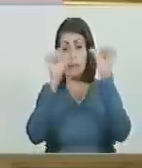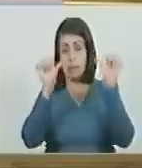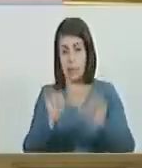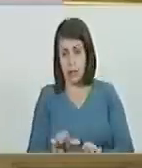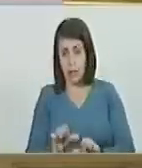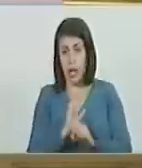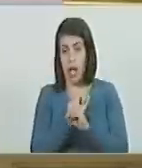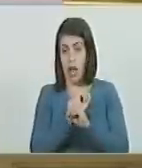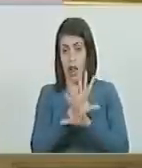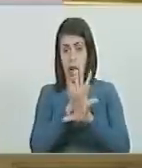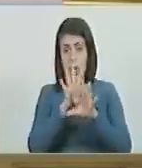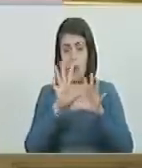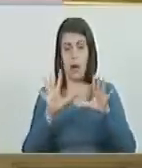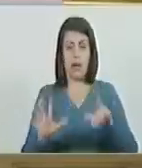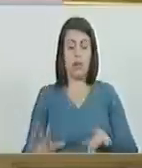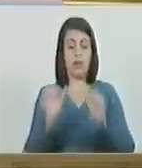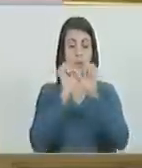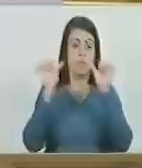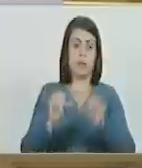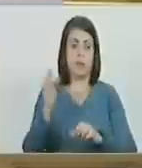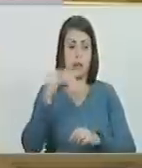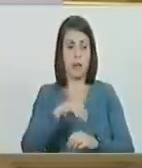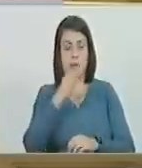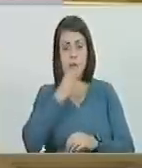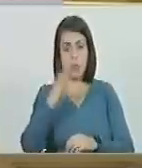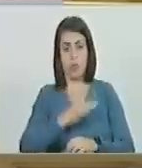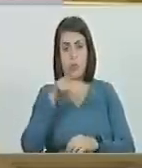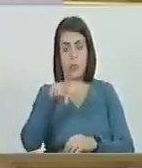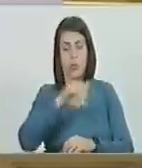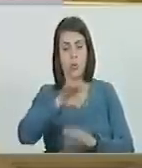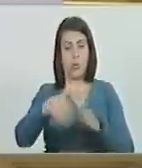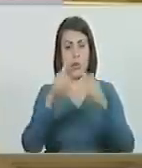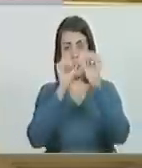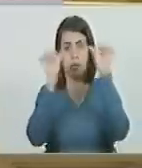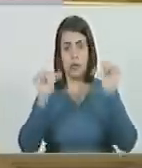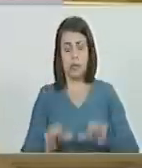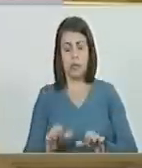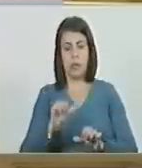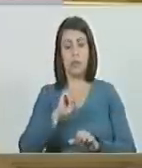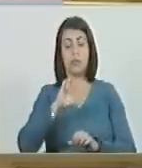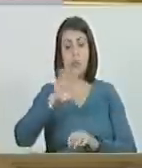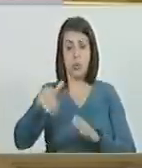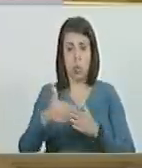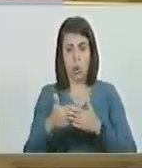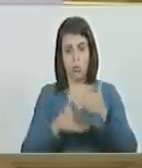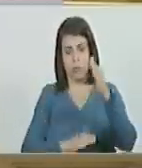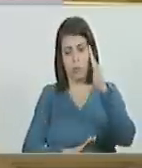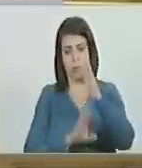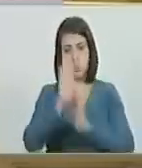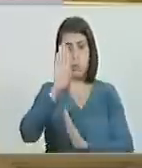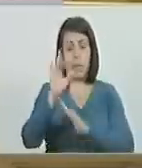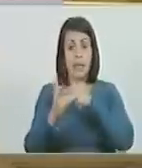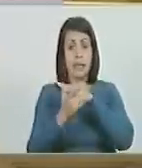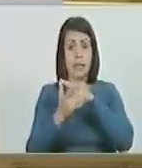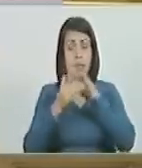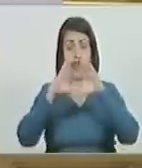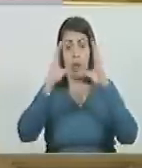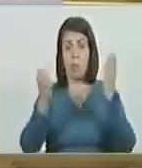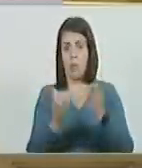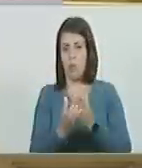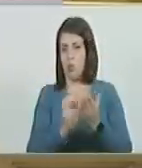más transparentes, de los sistemas más seguros y de los sistemas tecnológicamente más avanzados del mundo